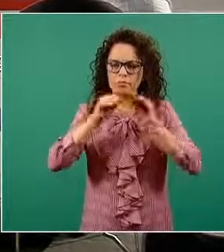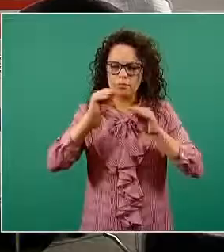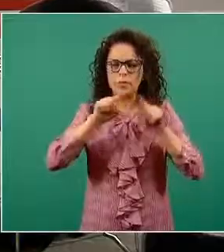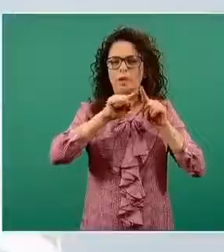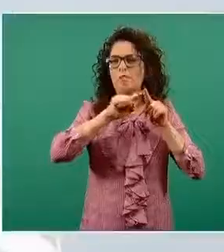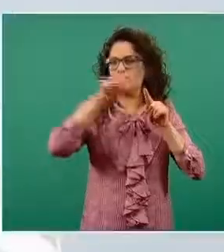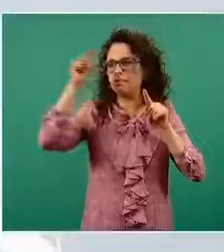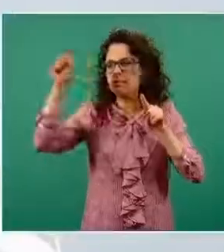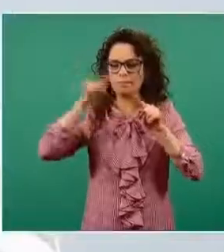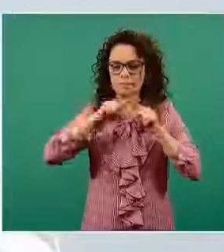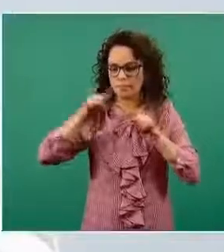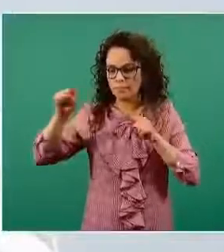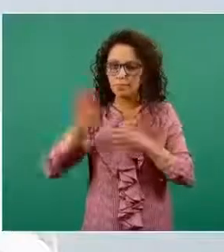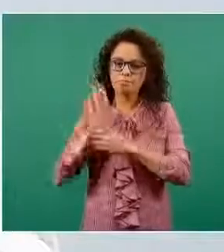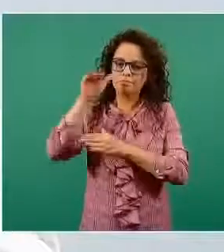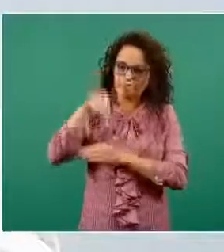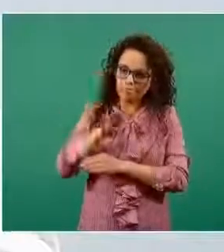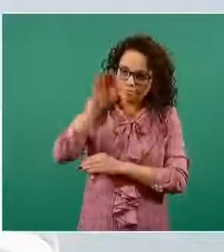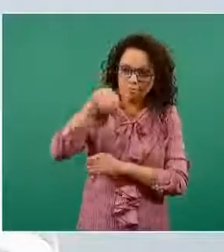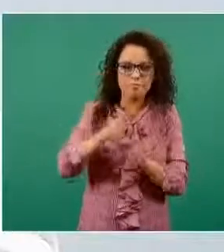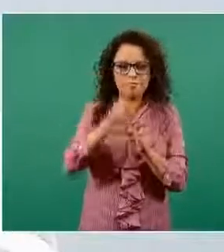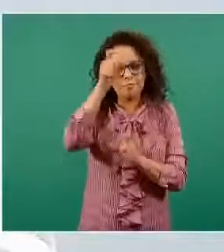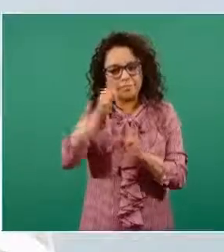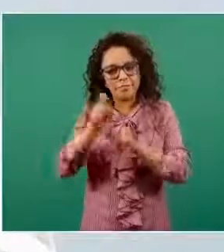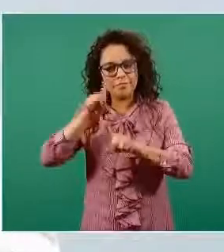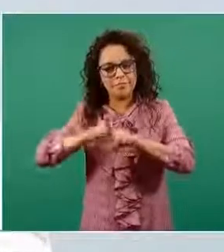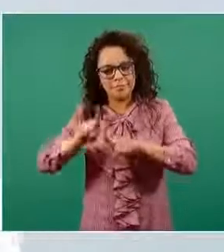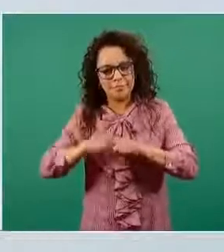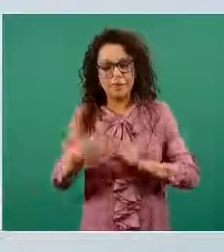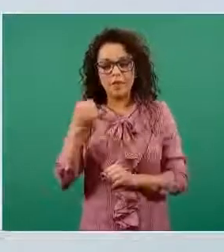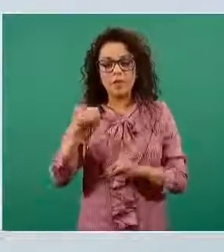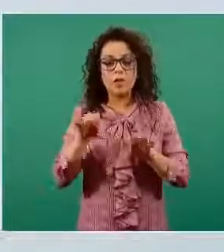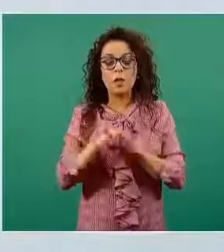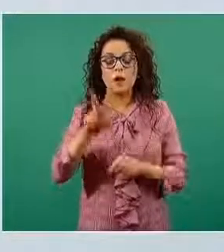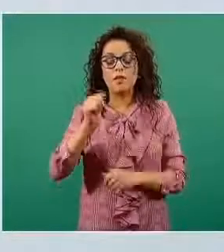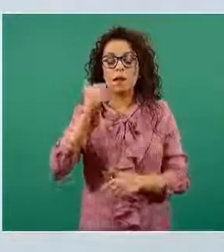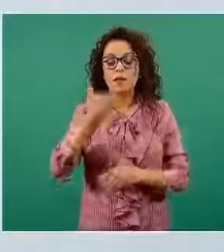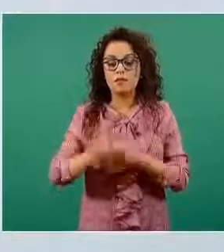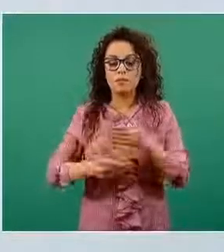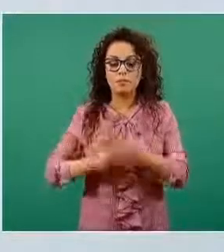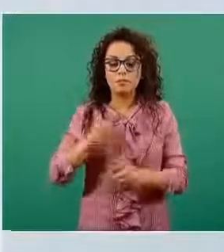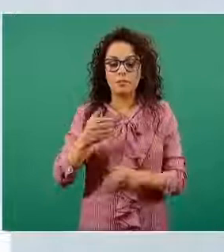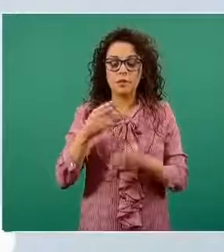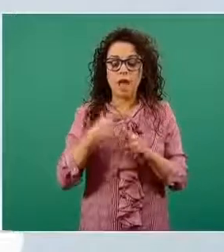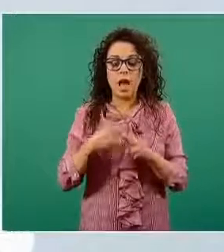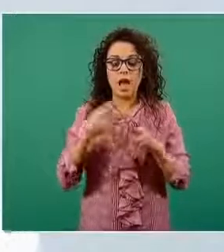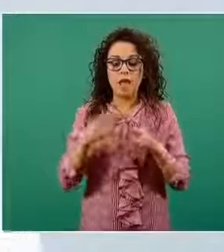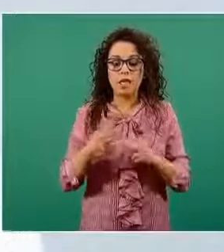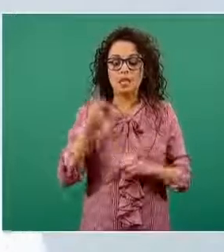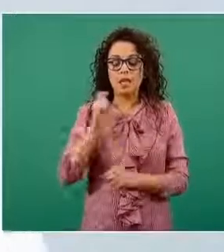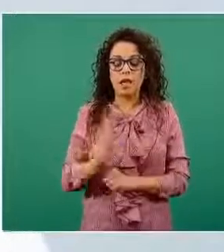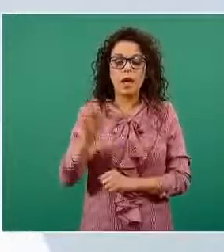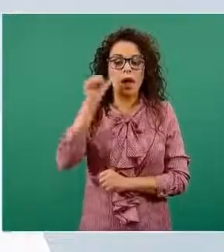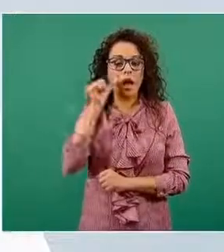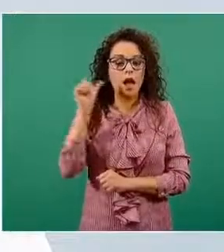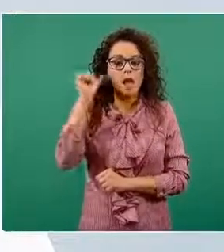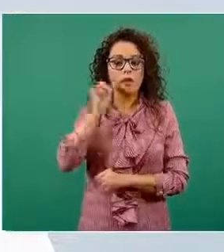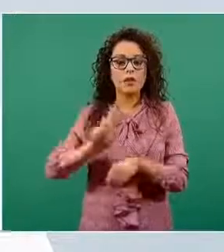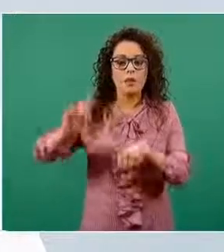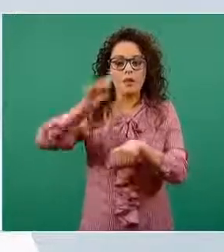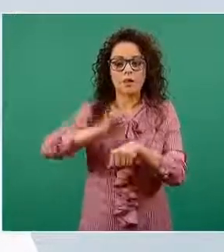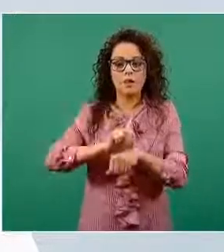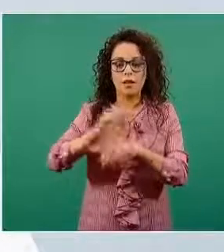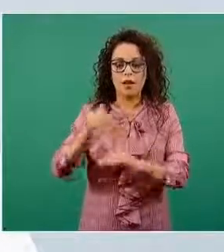sí, asimismo también cuál es el avance que se tiene hasta el corte del día de ayer de la Estrategia